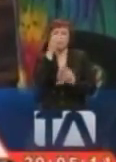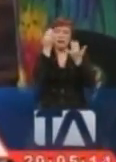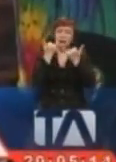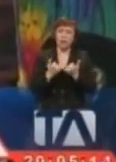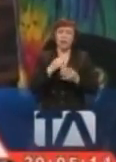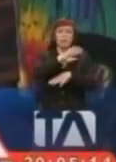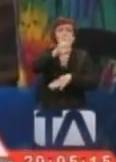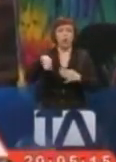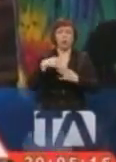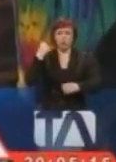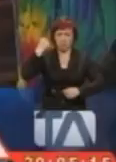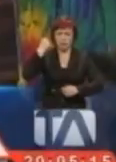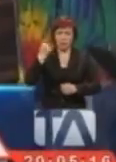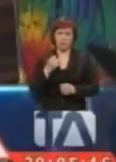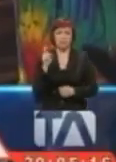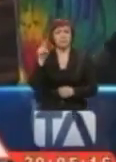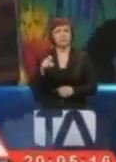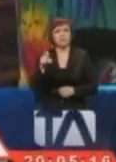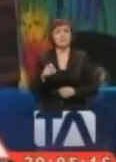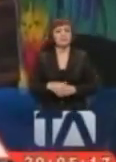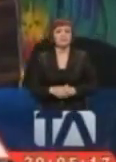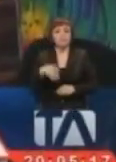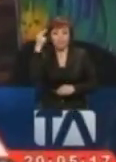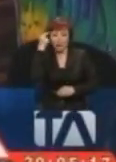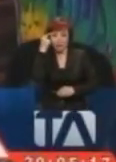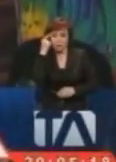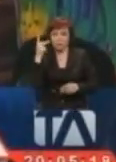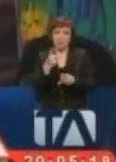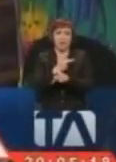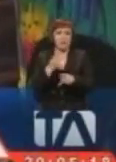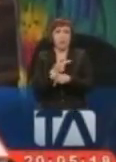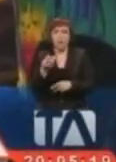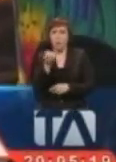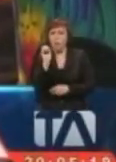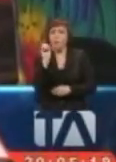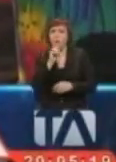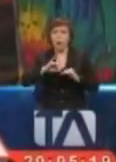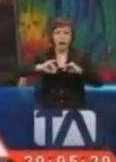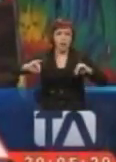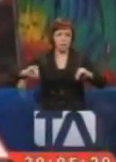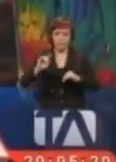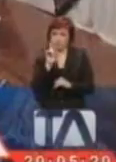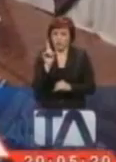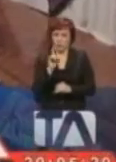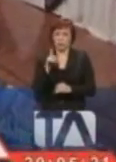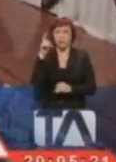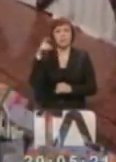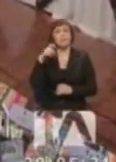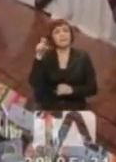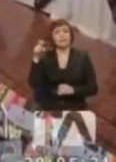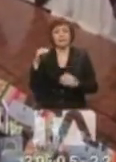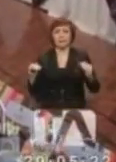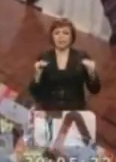mismos derechos, no seamos de pronto criminalizados, no seamos de pronto, ¿no es cierto?, coartados los derechos. La reunión